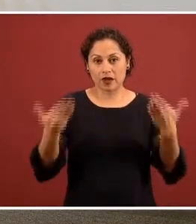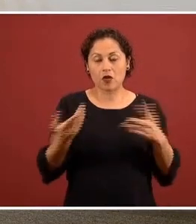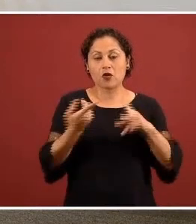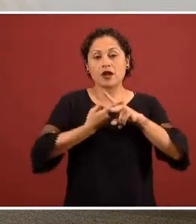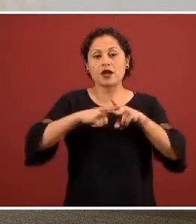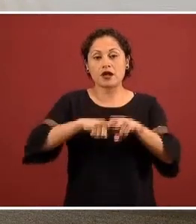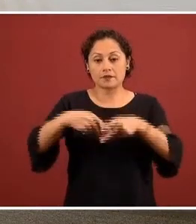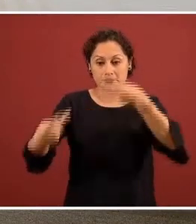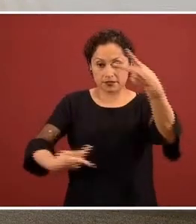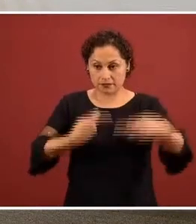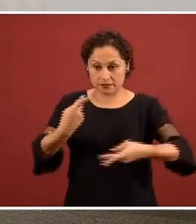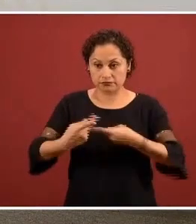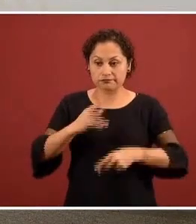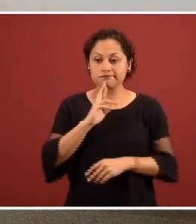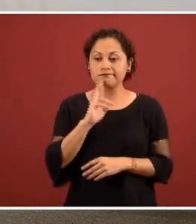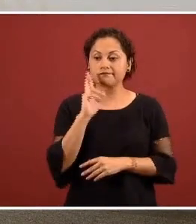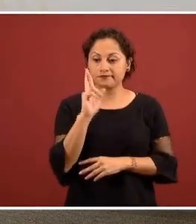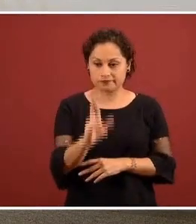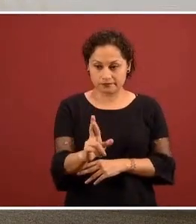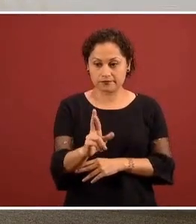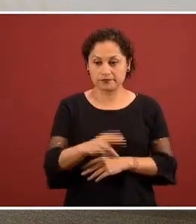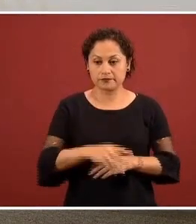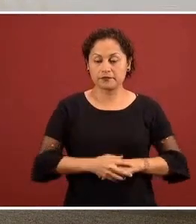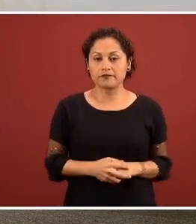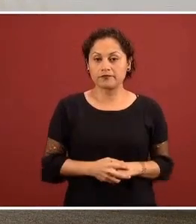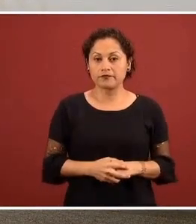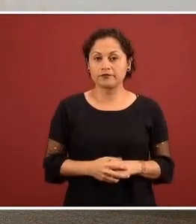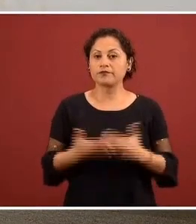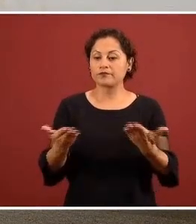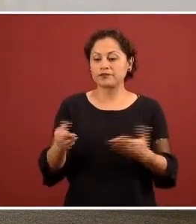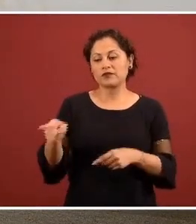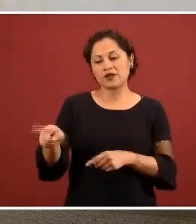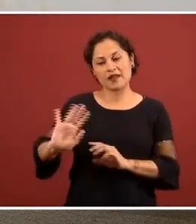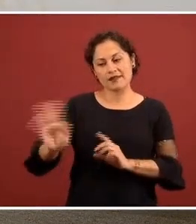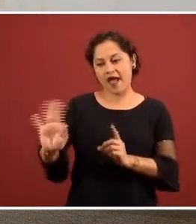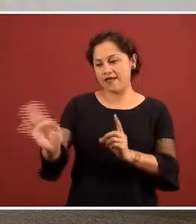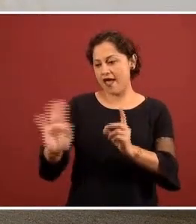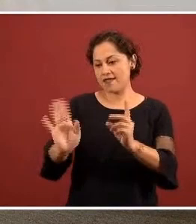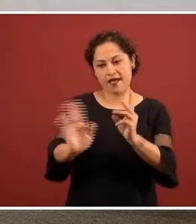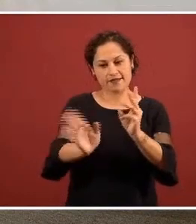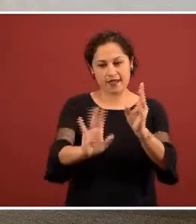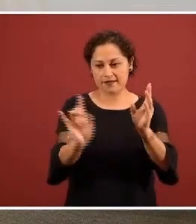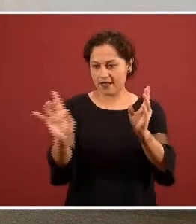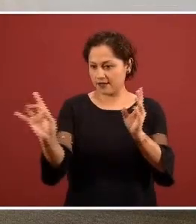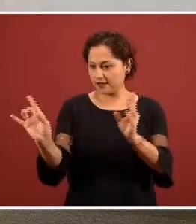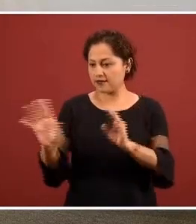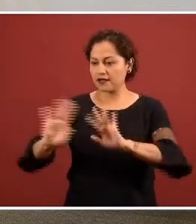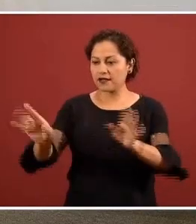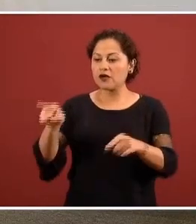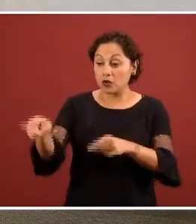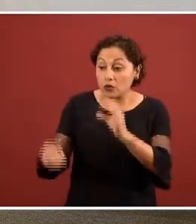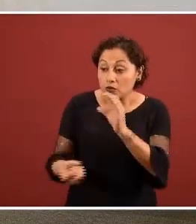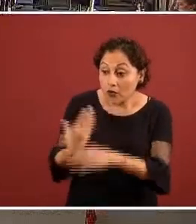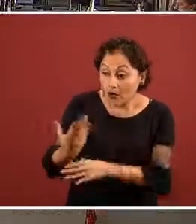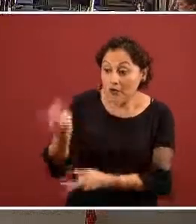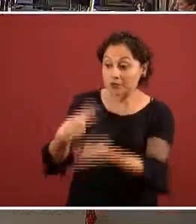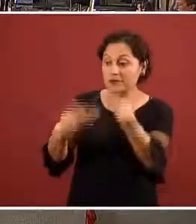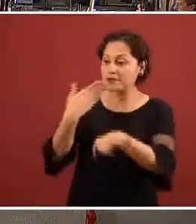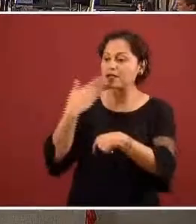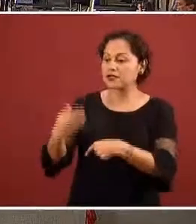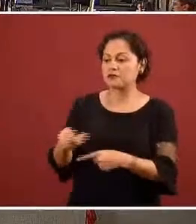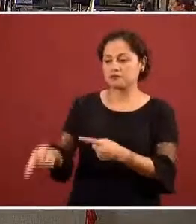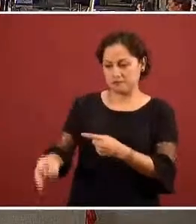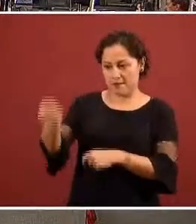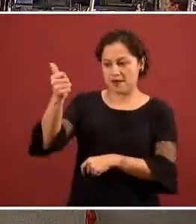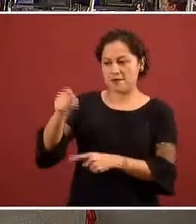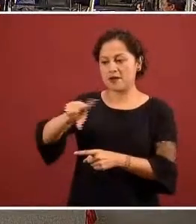sesión de preguntas y respuestas. Vamos a empezar ahora. A ustedes ya les ha tocado muchas veces. Usted es nuevo, bienvenido. Y luego usted